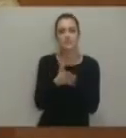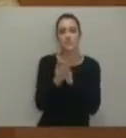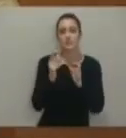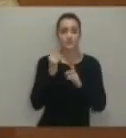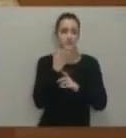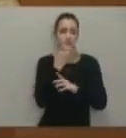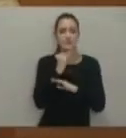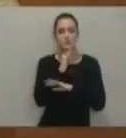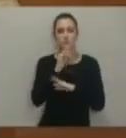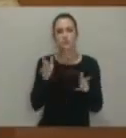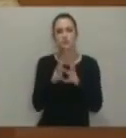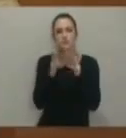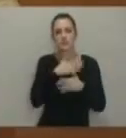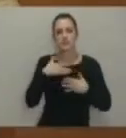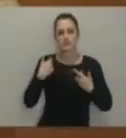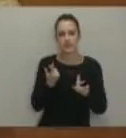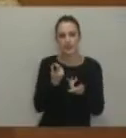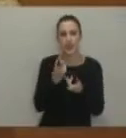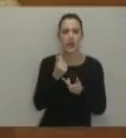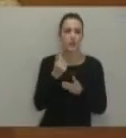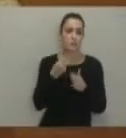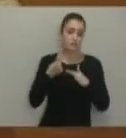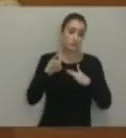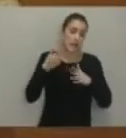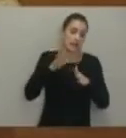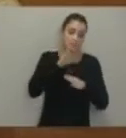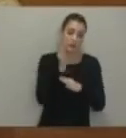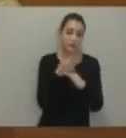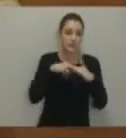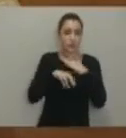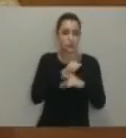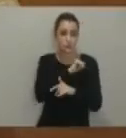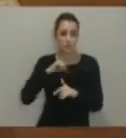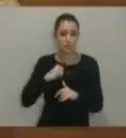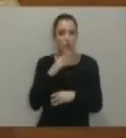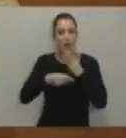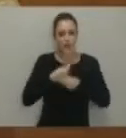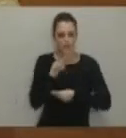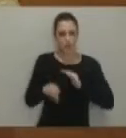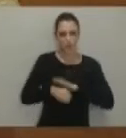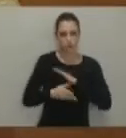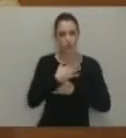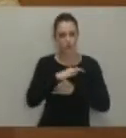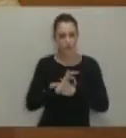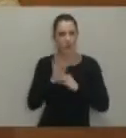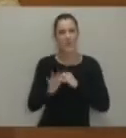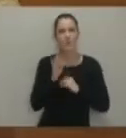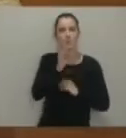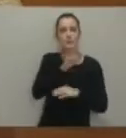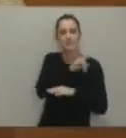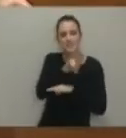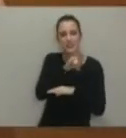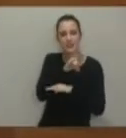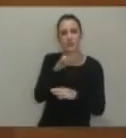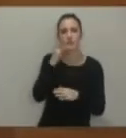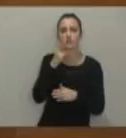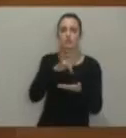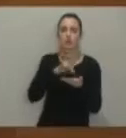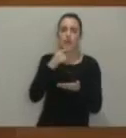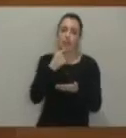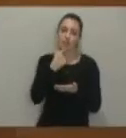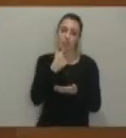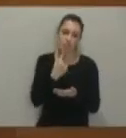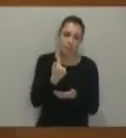quisieran prestar el transporte de sus usuarios con medios propios podrían seguir haciéndolo. Y les engañó, por último, cuando les prometió que